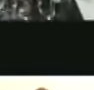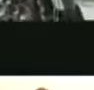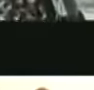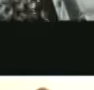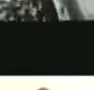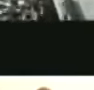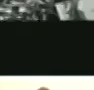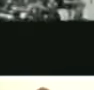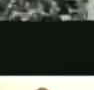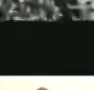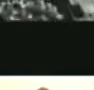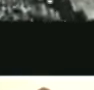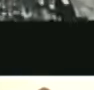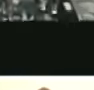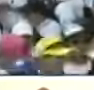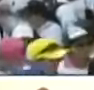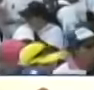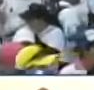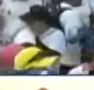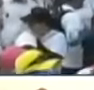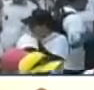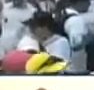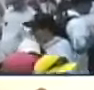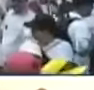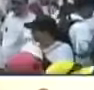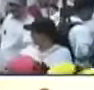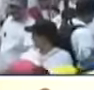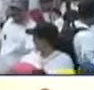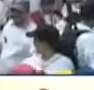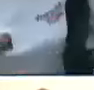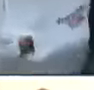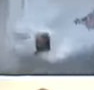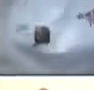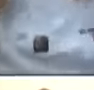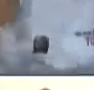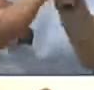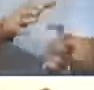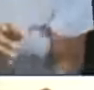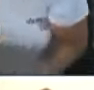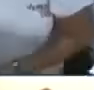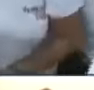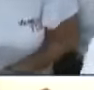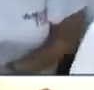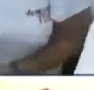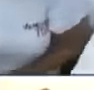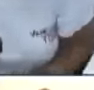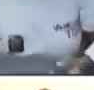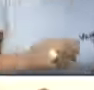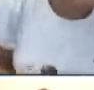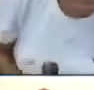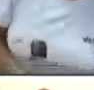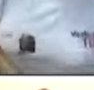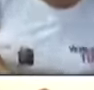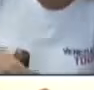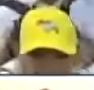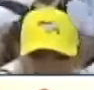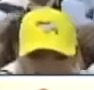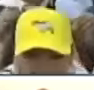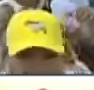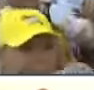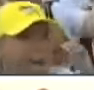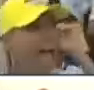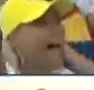habrá perdedores. ¿Los perdedores cuáles? Los que están asustados, los que se fueron a meter en un tribunal